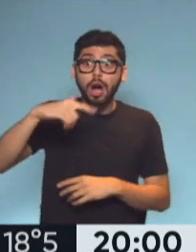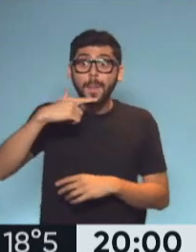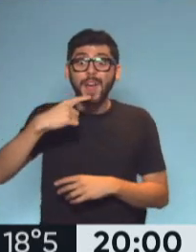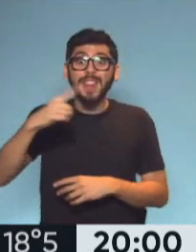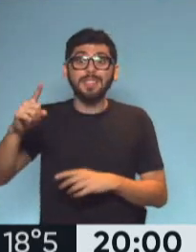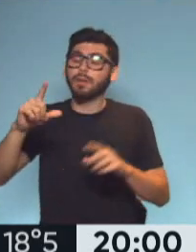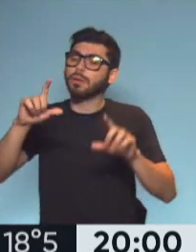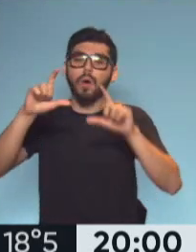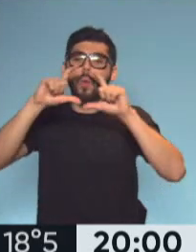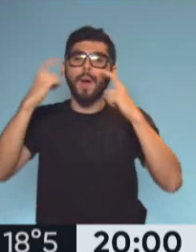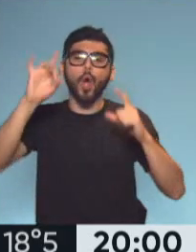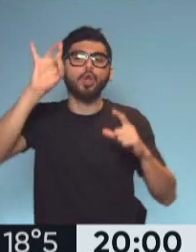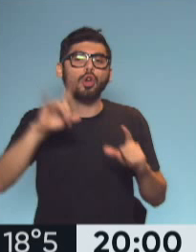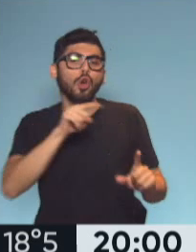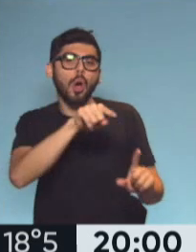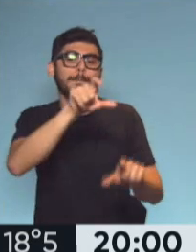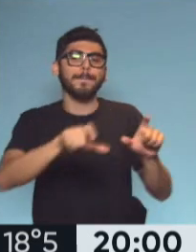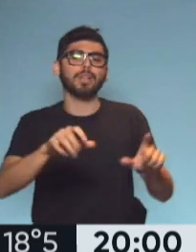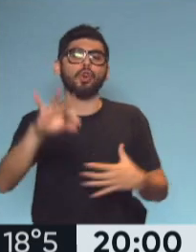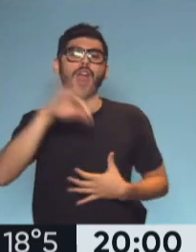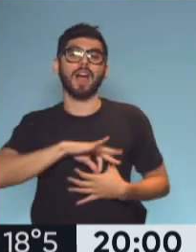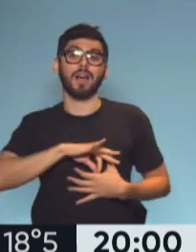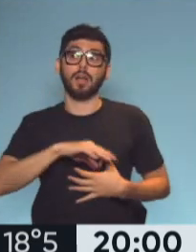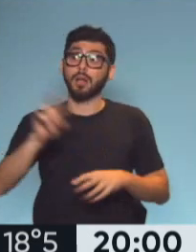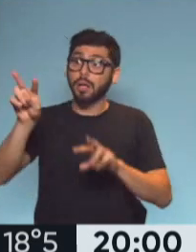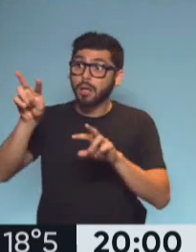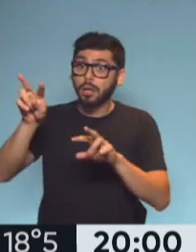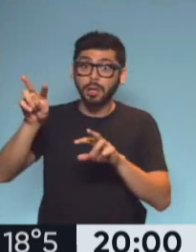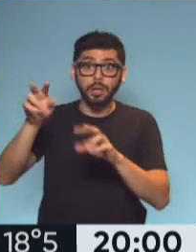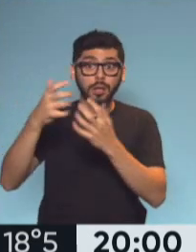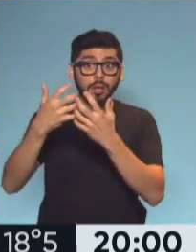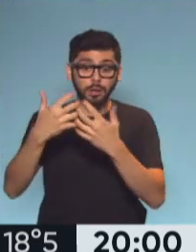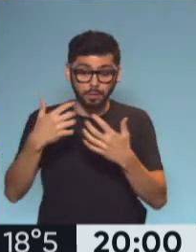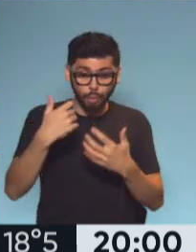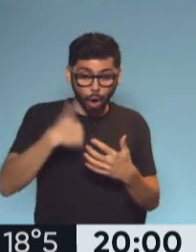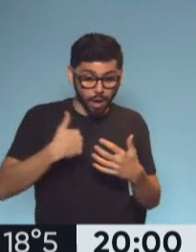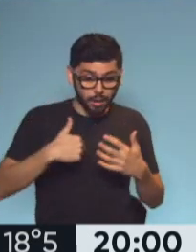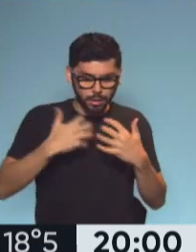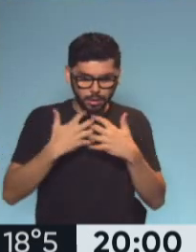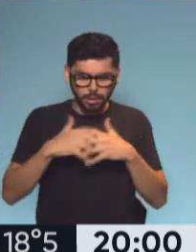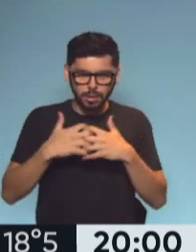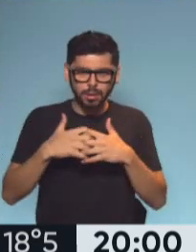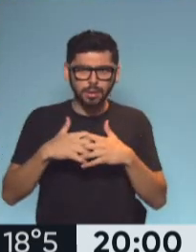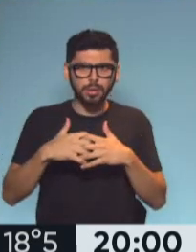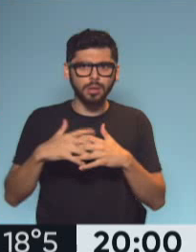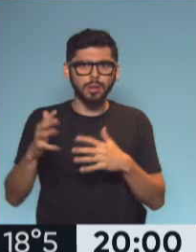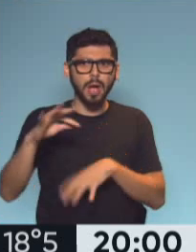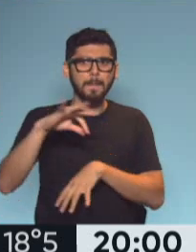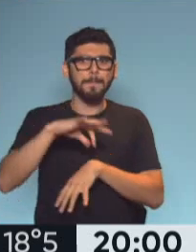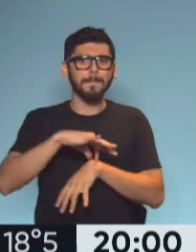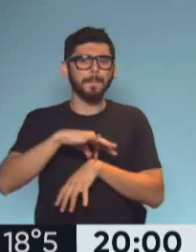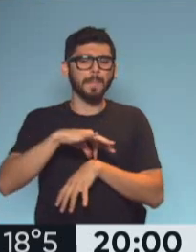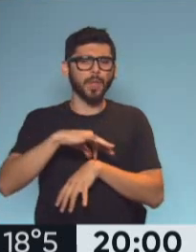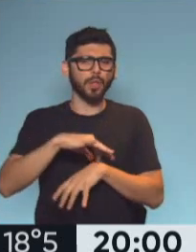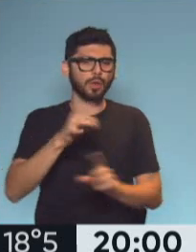se lo tiene que poner la persona infectada, están razonando, pensando que son médicos y no tienen que contagiar al paciente.